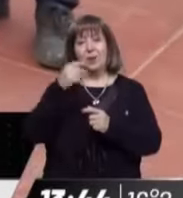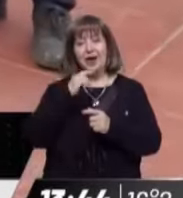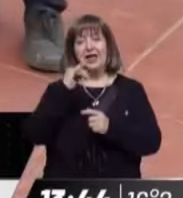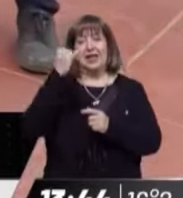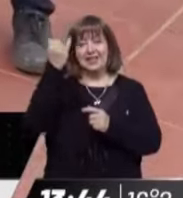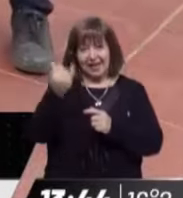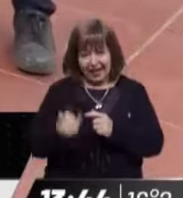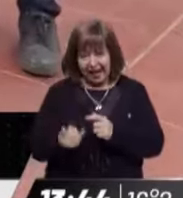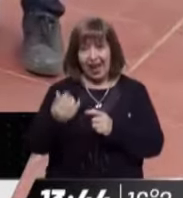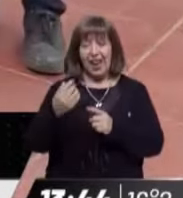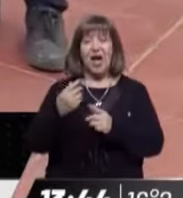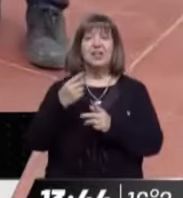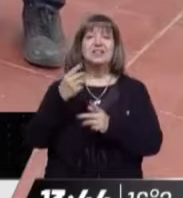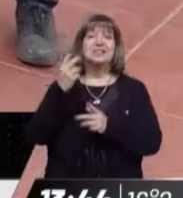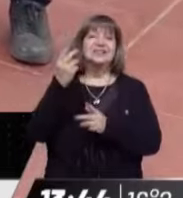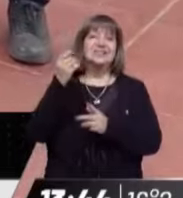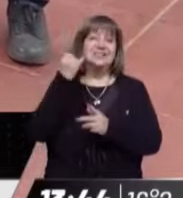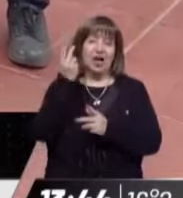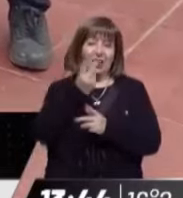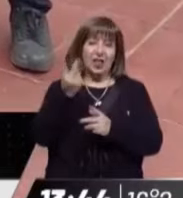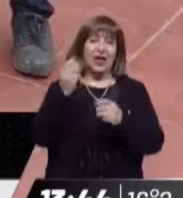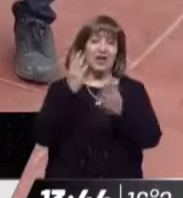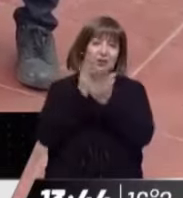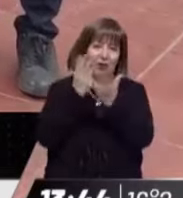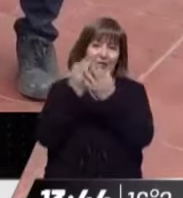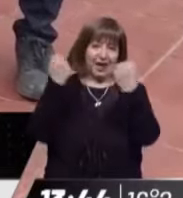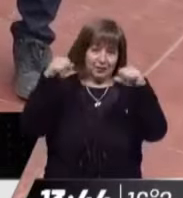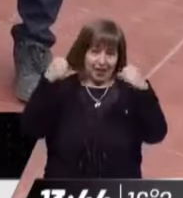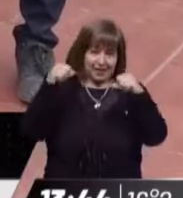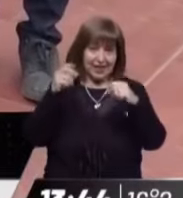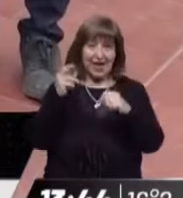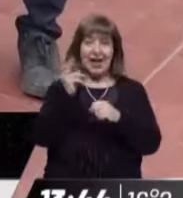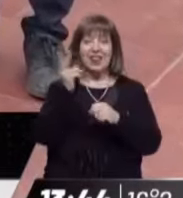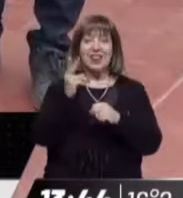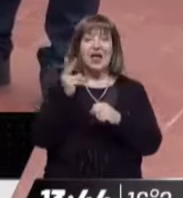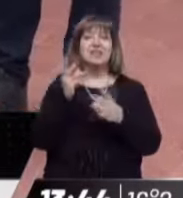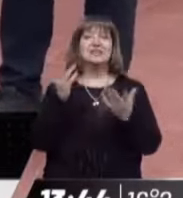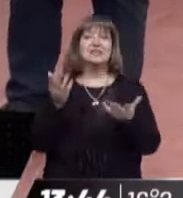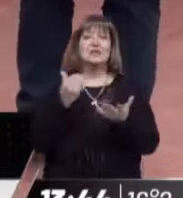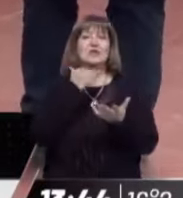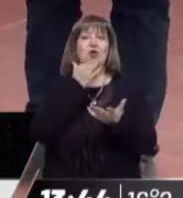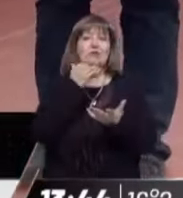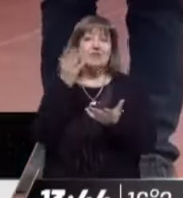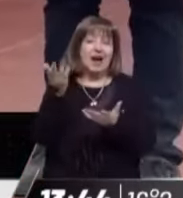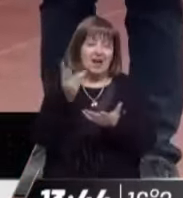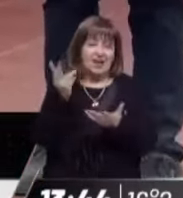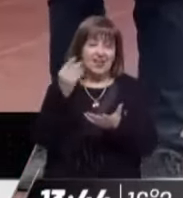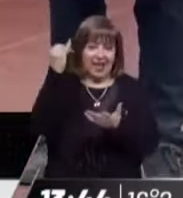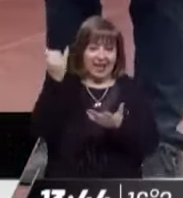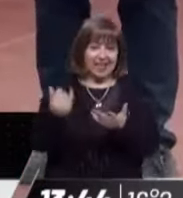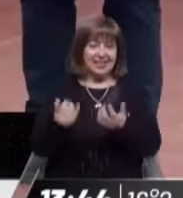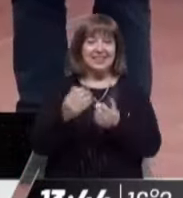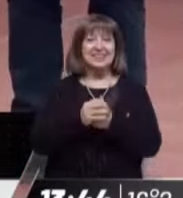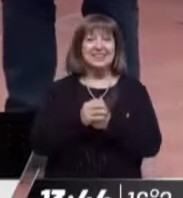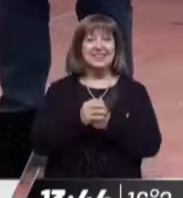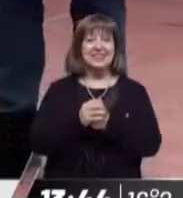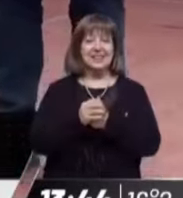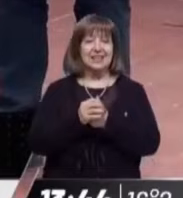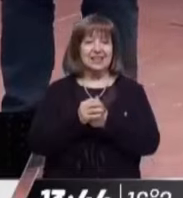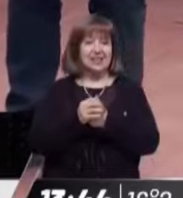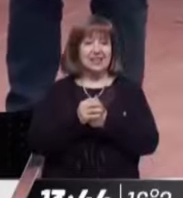¿Vos les darías una mano cuando estudies de enseñarles? Porque ellos muchos no saben.